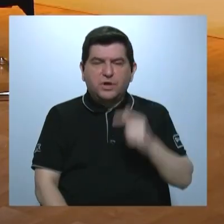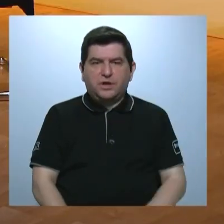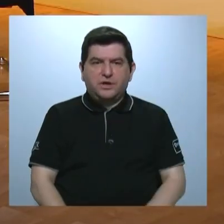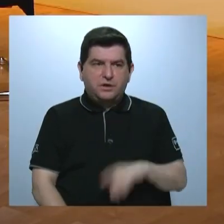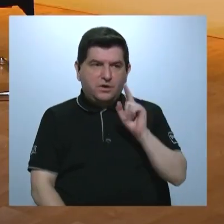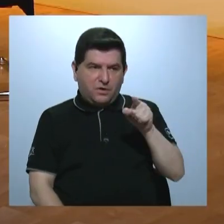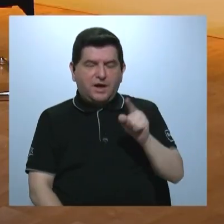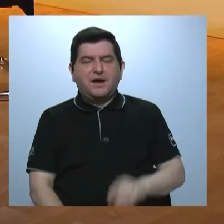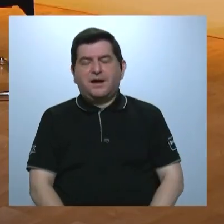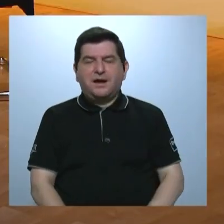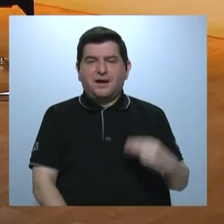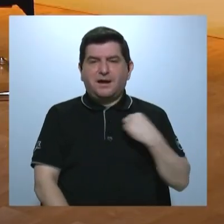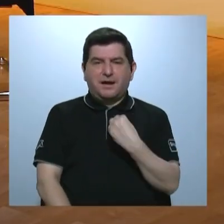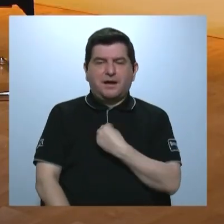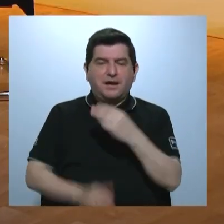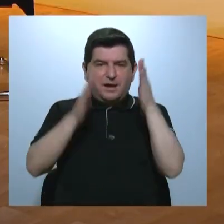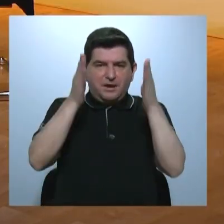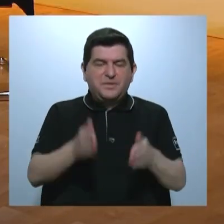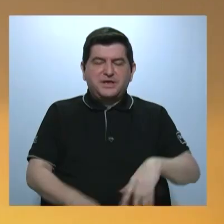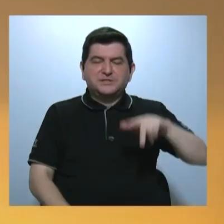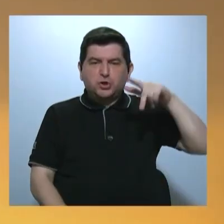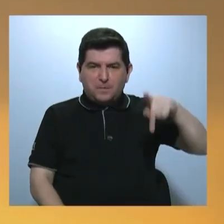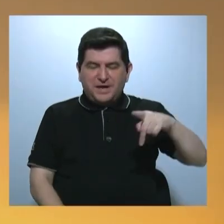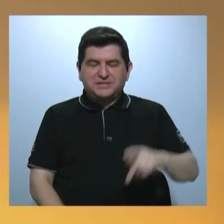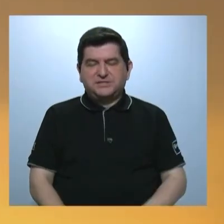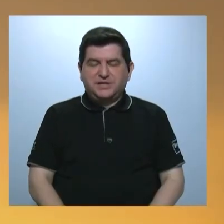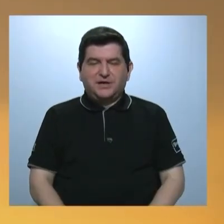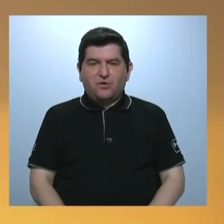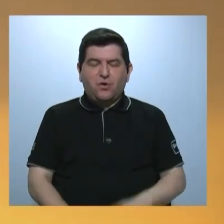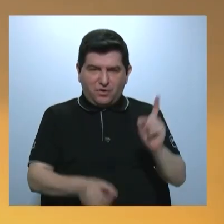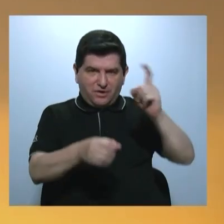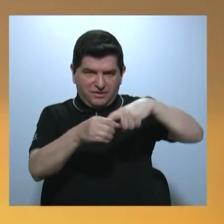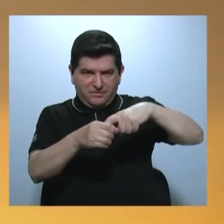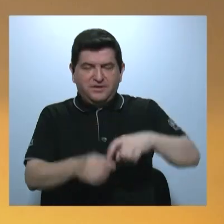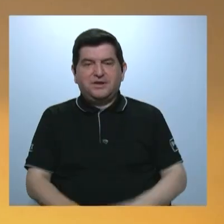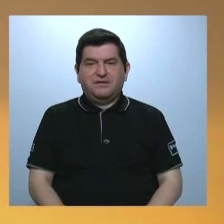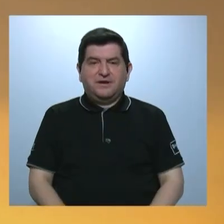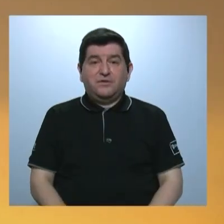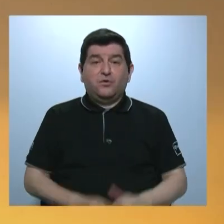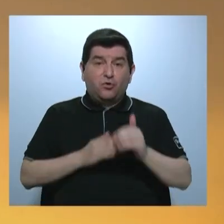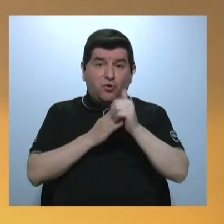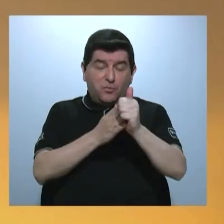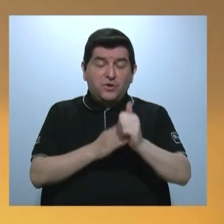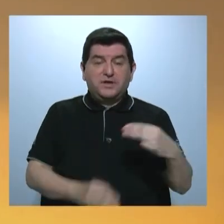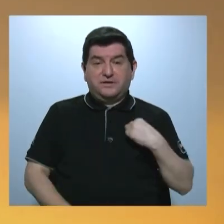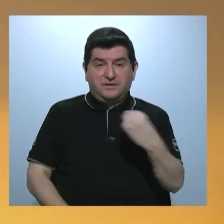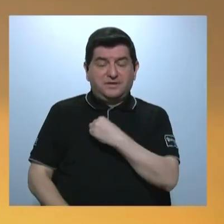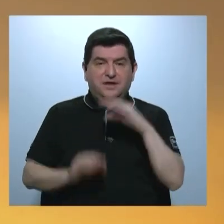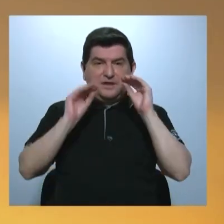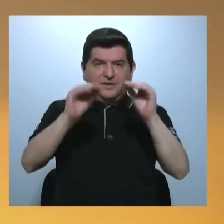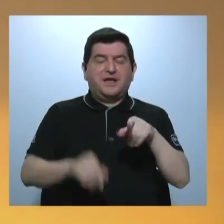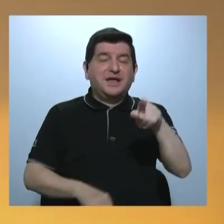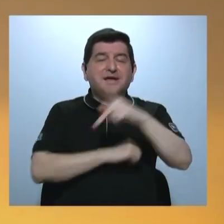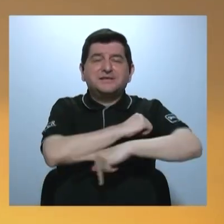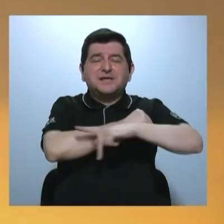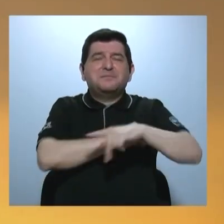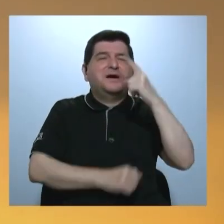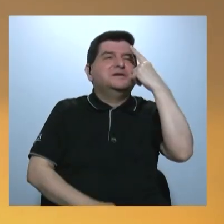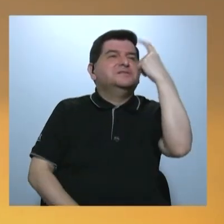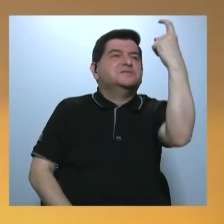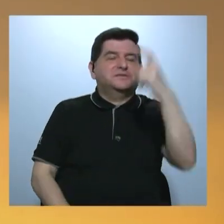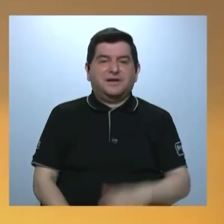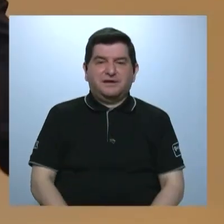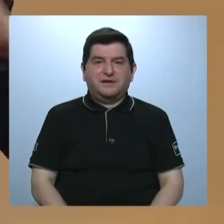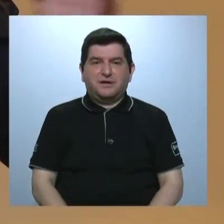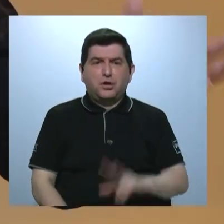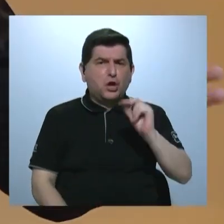cual el ministro Pacheco era ministro de Educación encabezaba hoy. Ese país que soñaban y que querían hacer. Sí, y